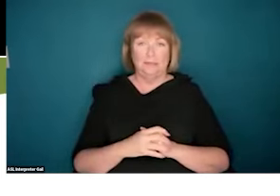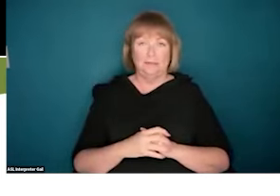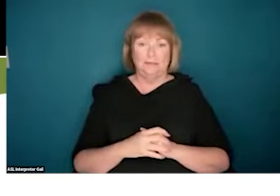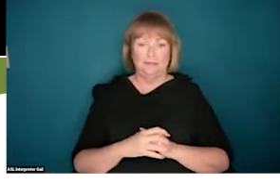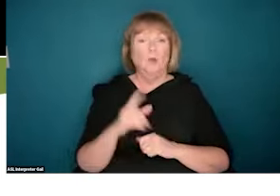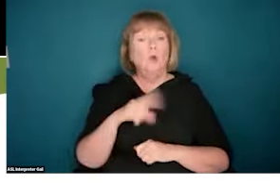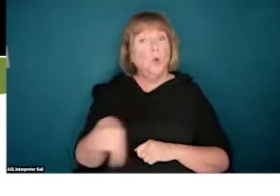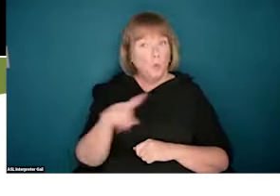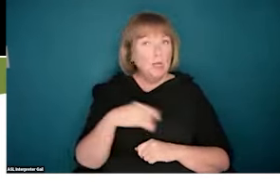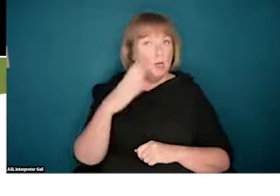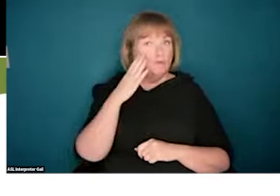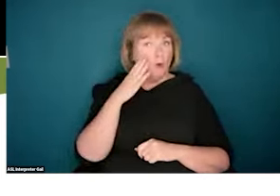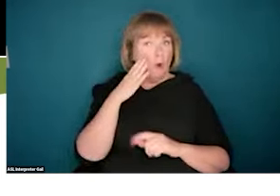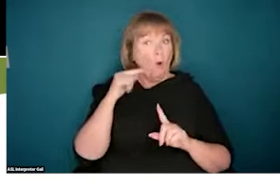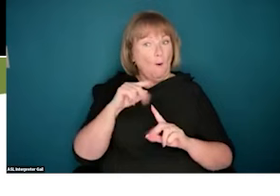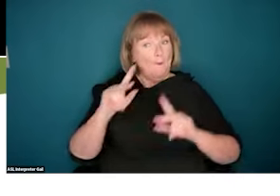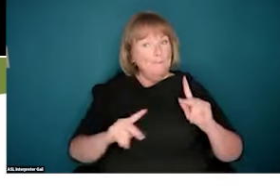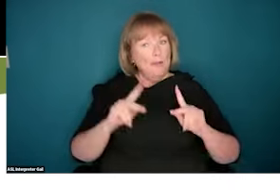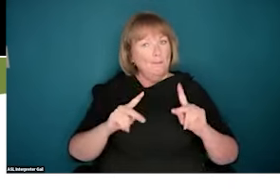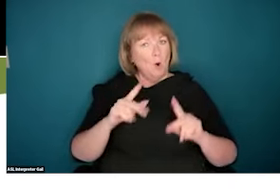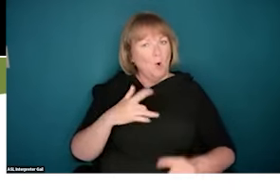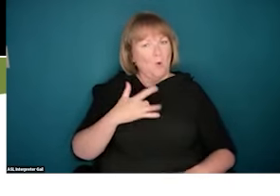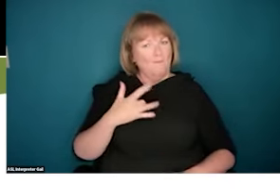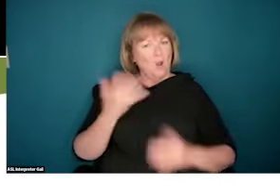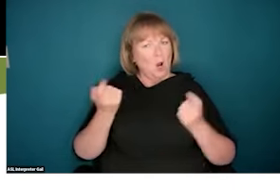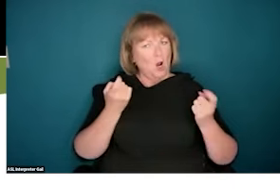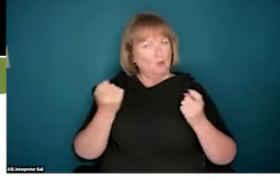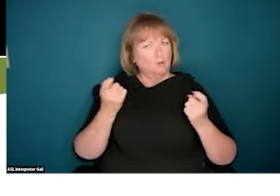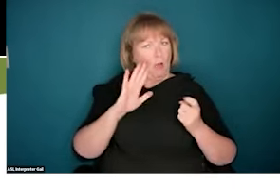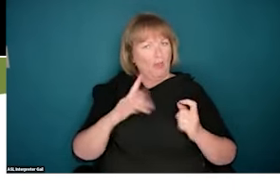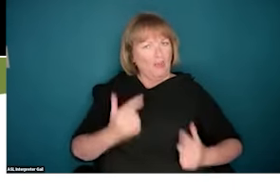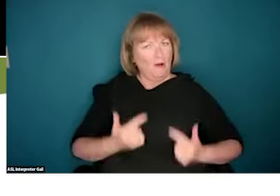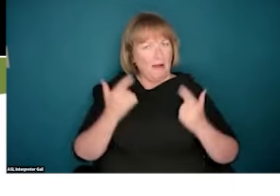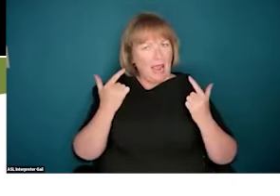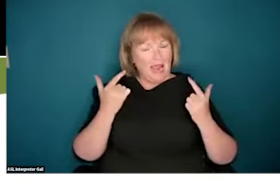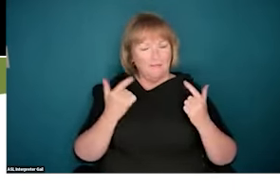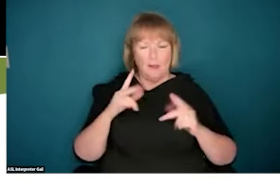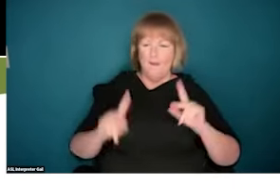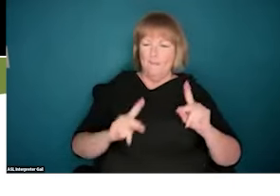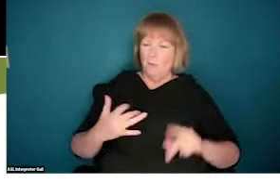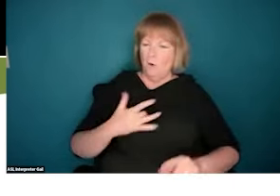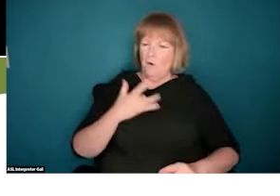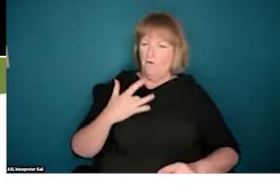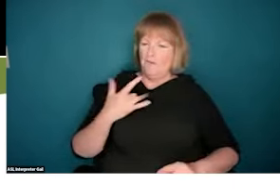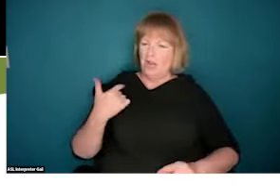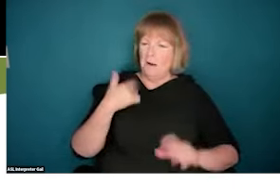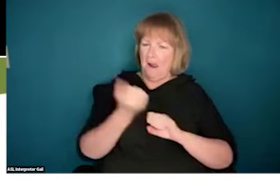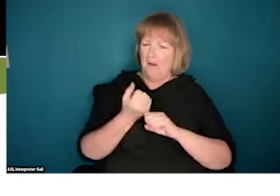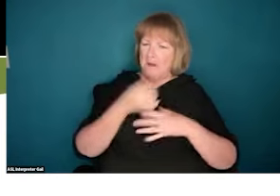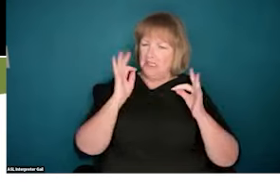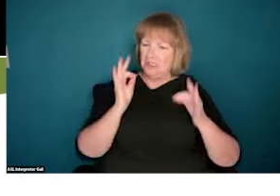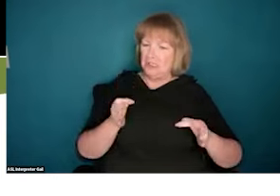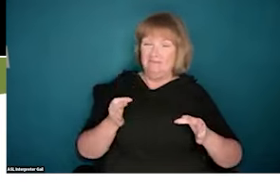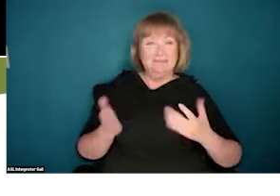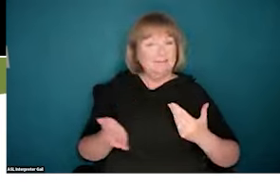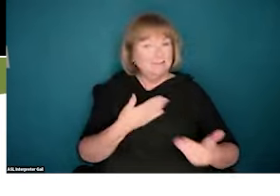decisiones de la forma correcta. Lo que sabemos es que cuando una persona se siente en control de